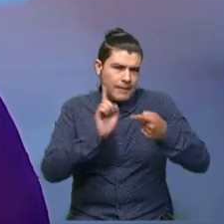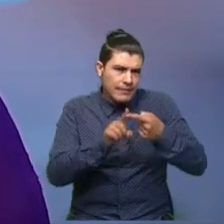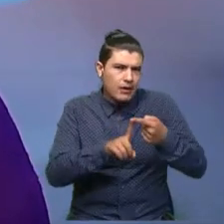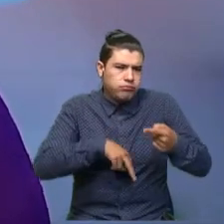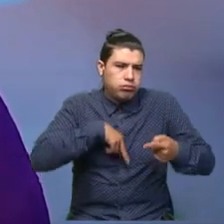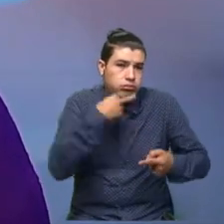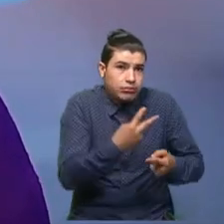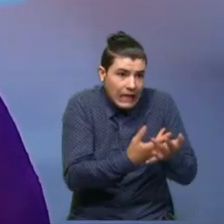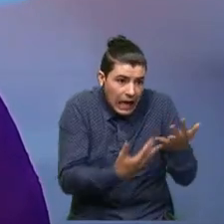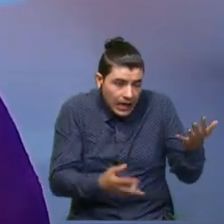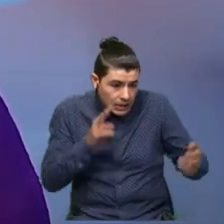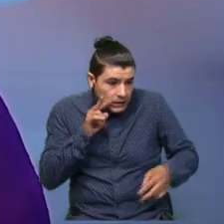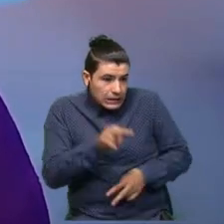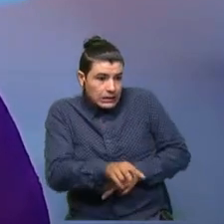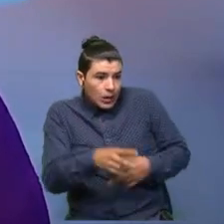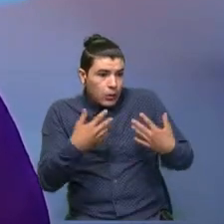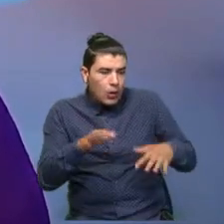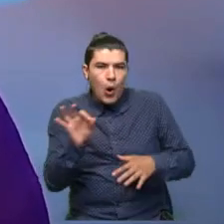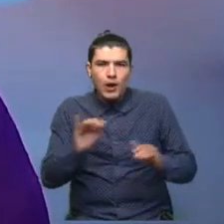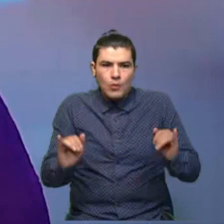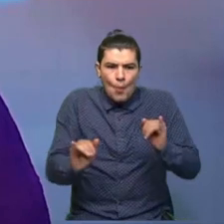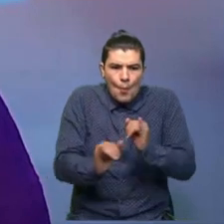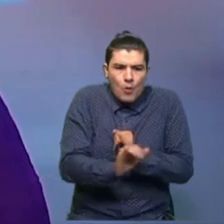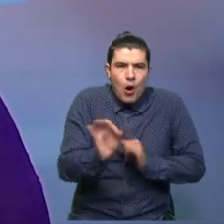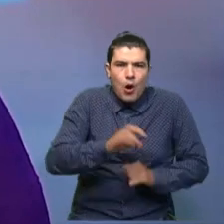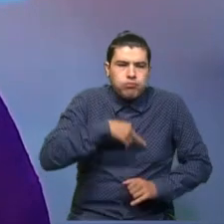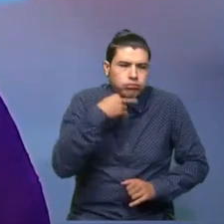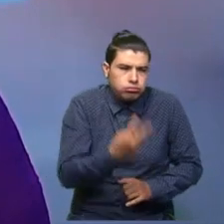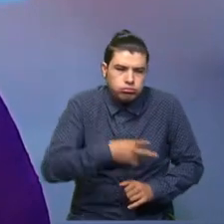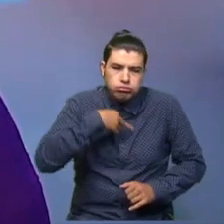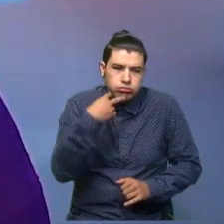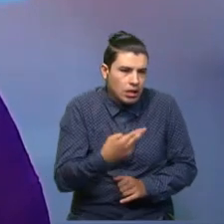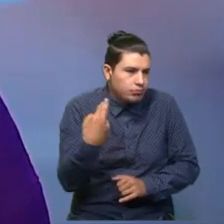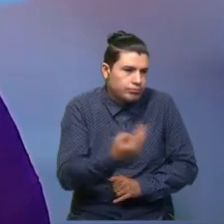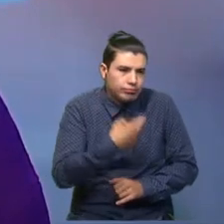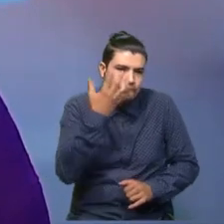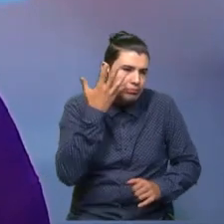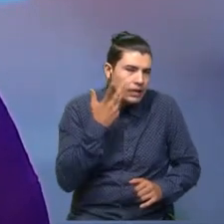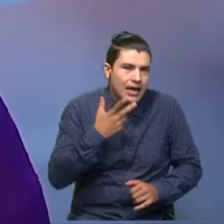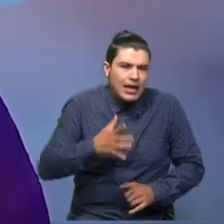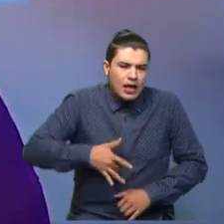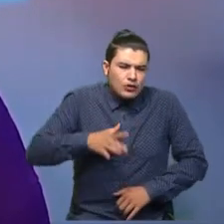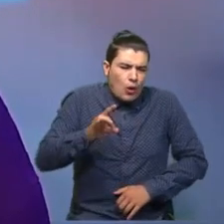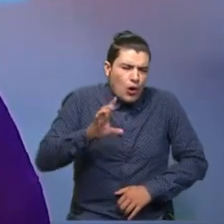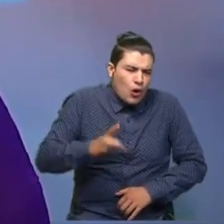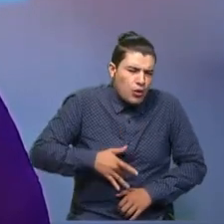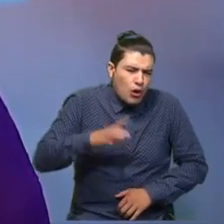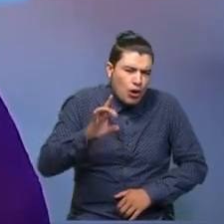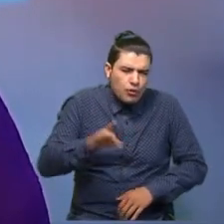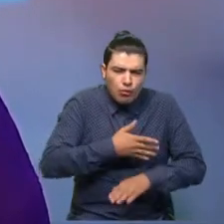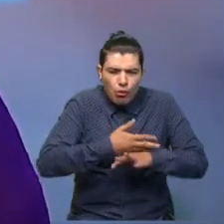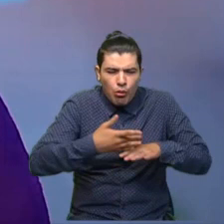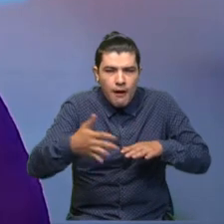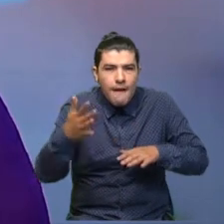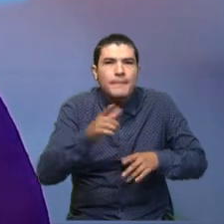del vómito de la melena, la pérdida de peso, los vómitos constantes y el dolor abdominal durante mucho tiempo.